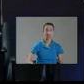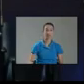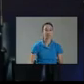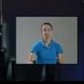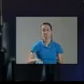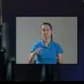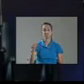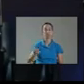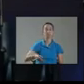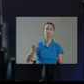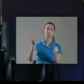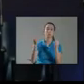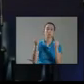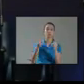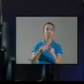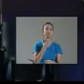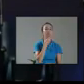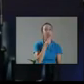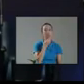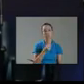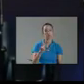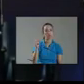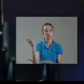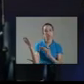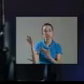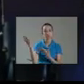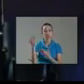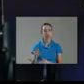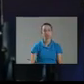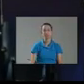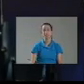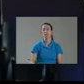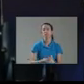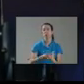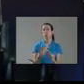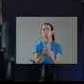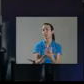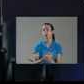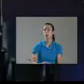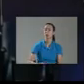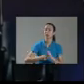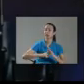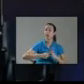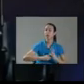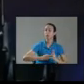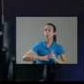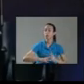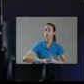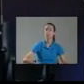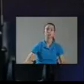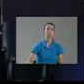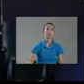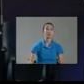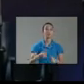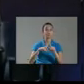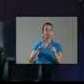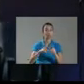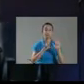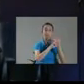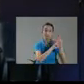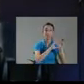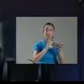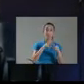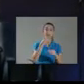ti. Y vas a ser bendecido. Y la palabra se cumplirá en ti. Porque creíste la voz profética,